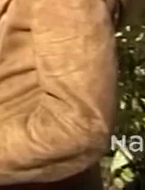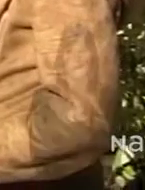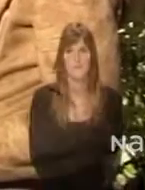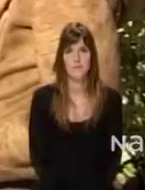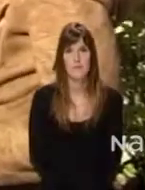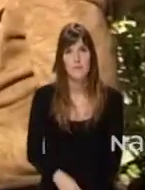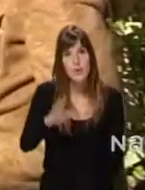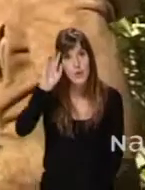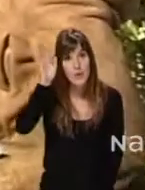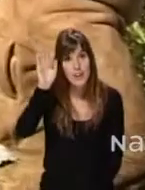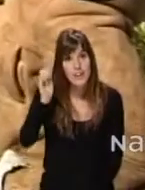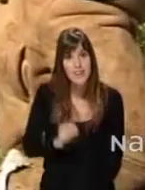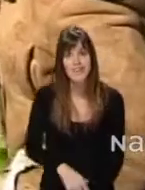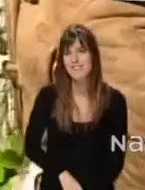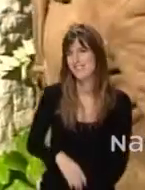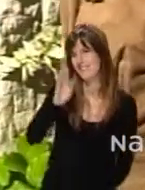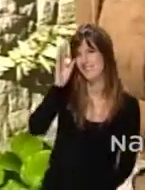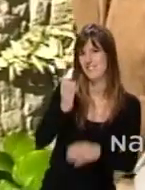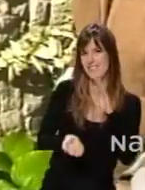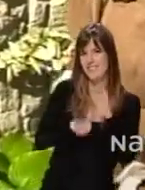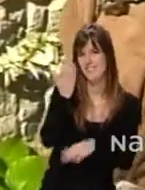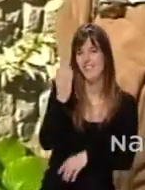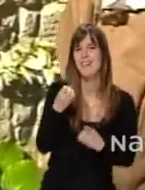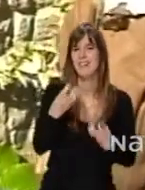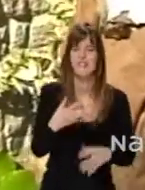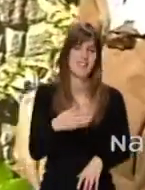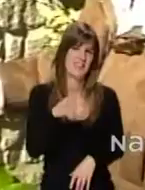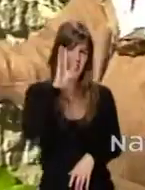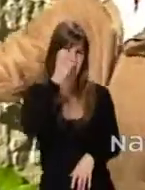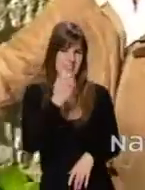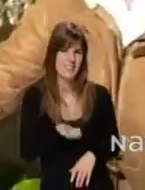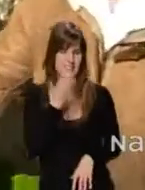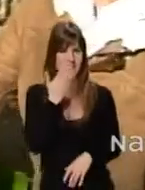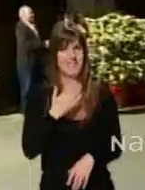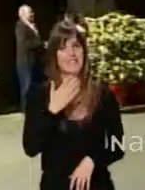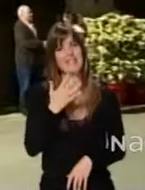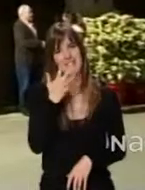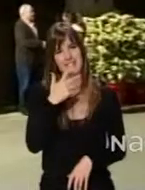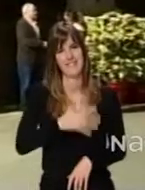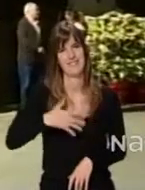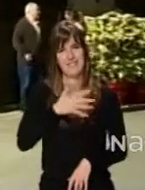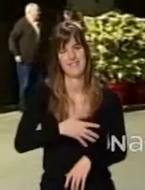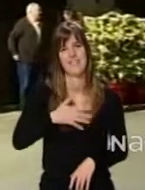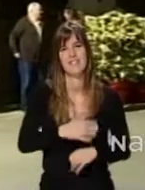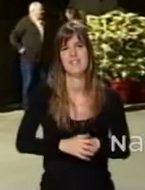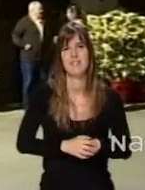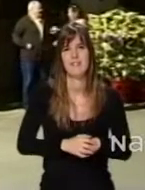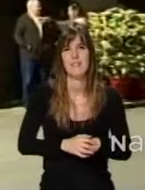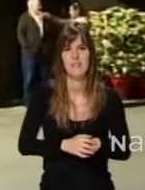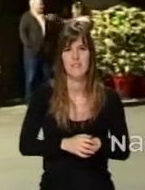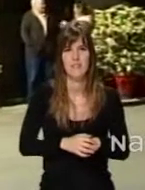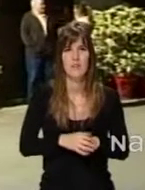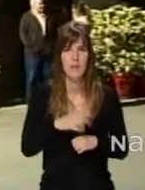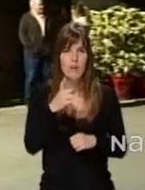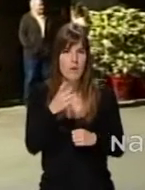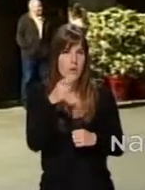Hola. Hola, buenos días. ¿Qué tal? Buenos días. Encantada de conocerle. Mucho gusto. ¿Eh? Vaya